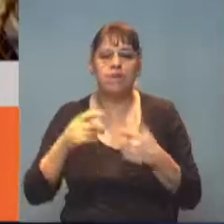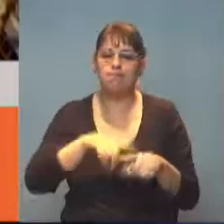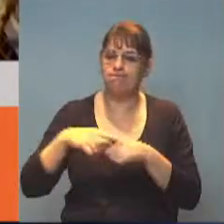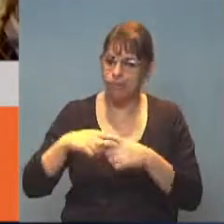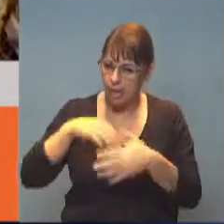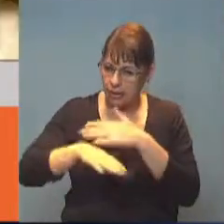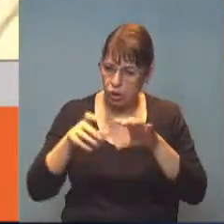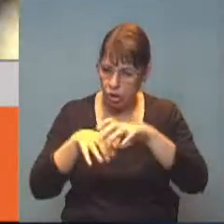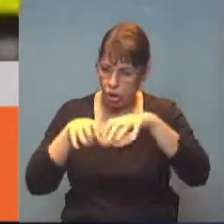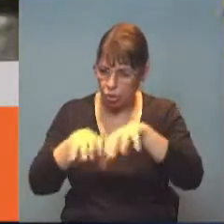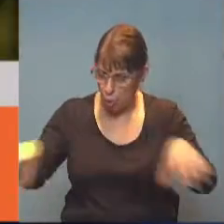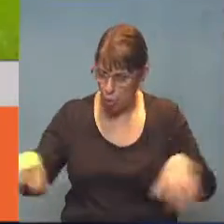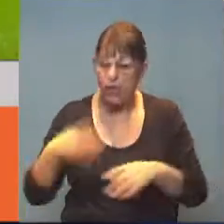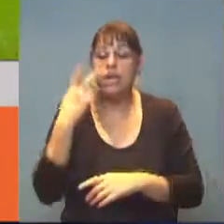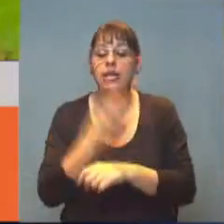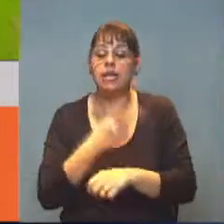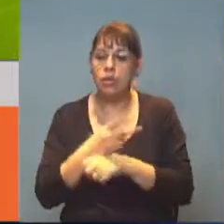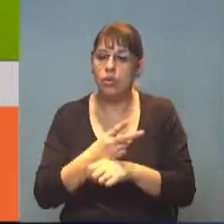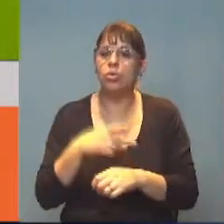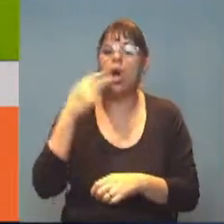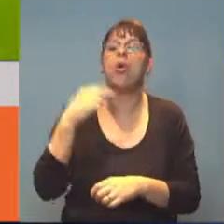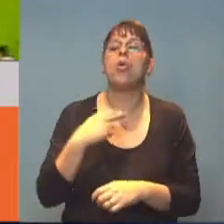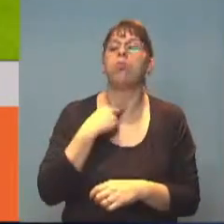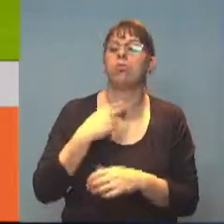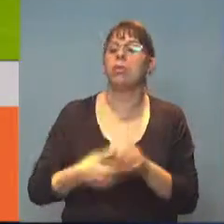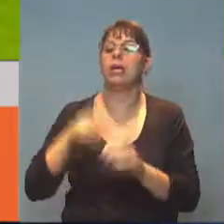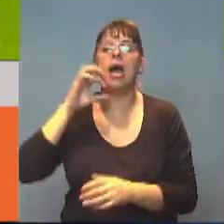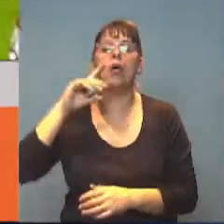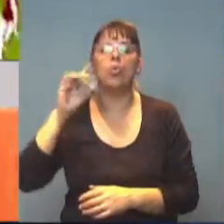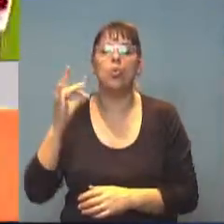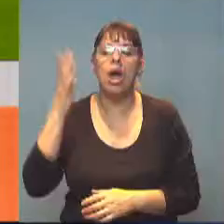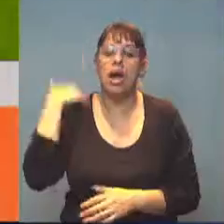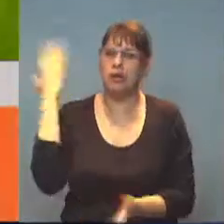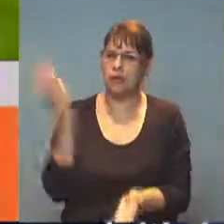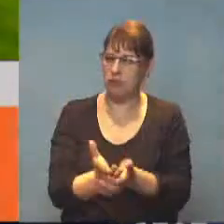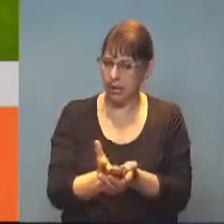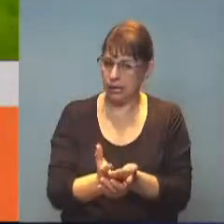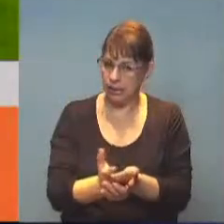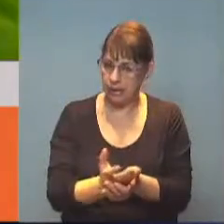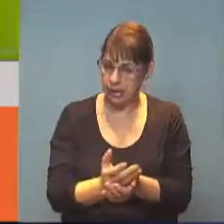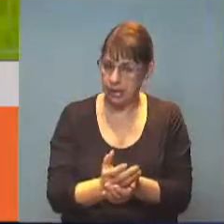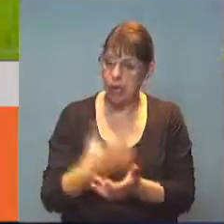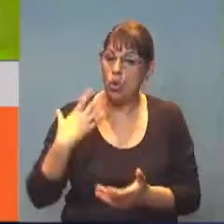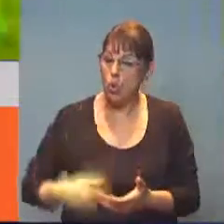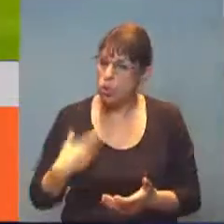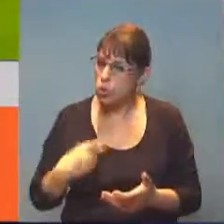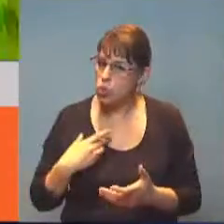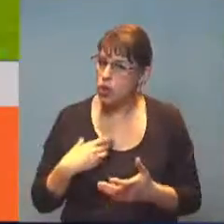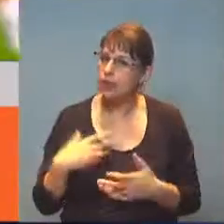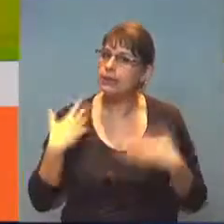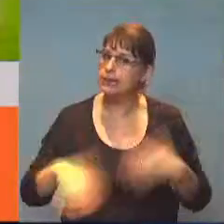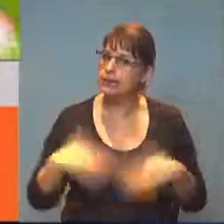túnel y en la segunda parte el Calcu se fue expulsado tras una durísima falta. Panorama negro para Huracán en la